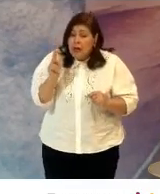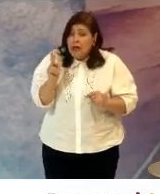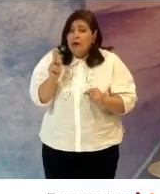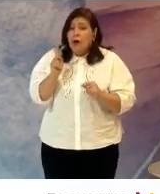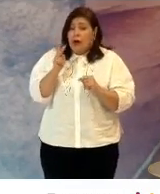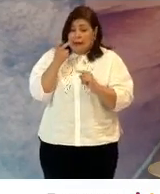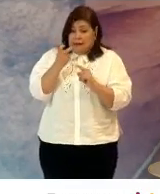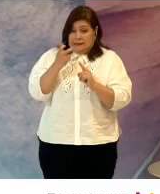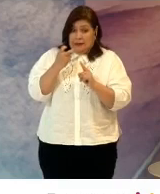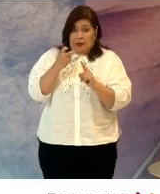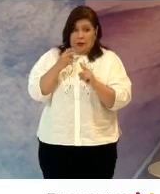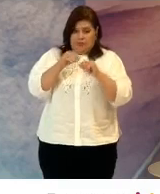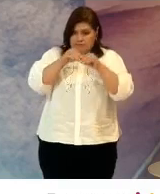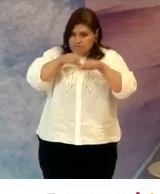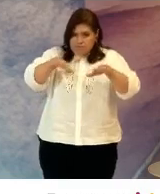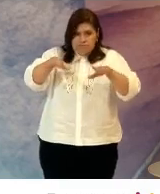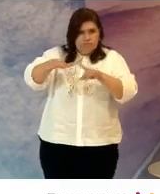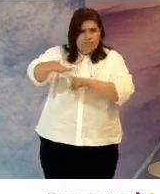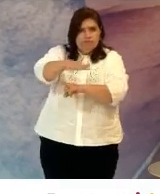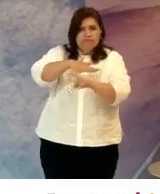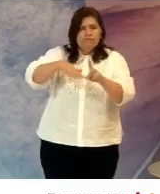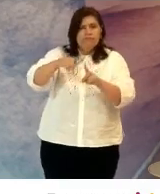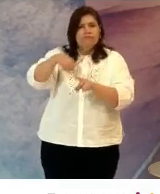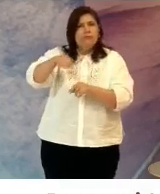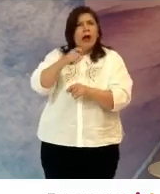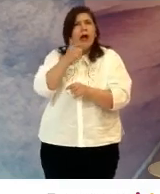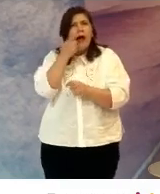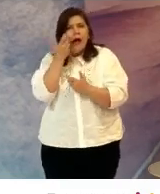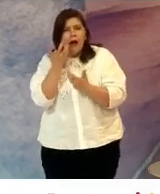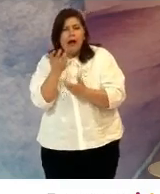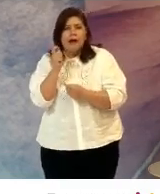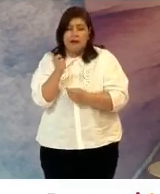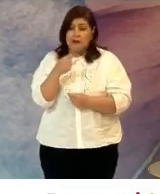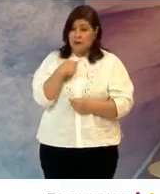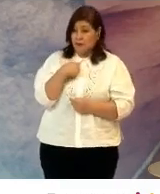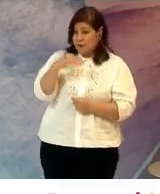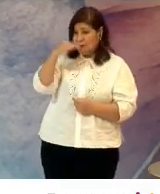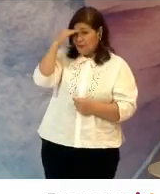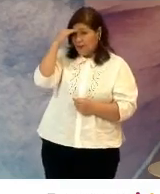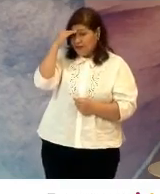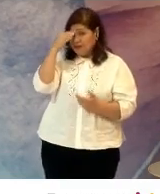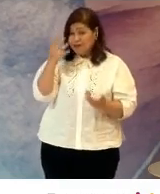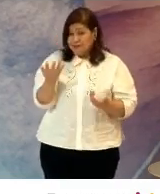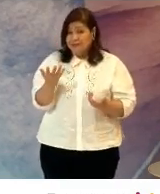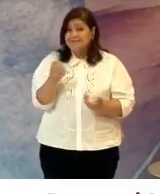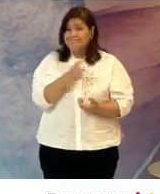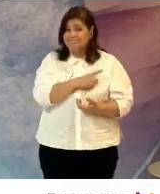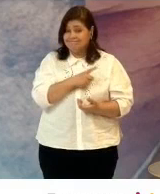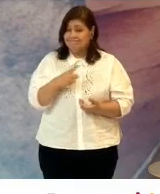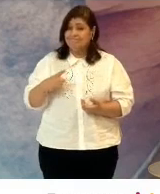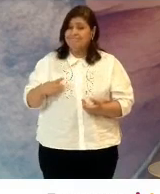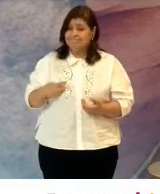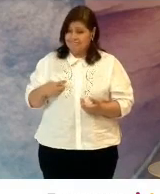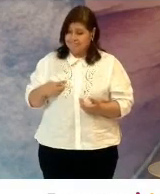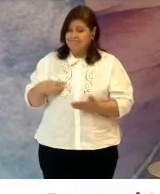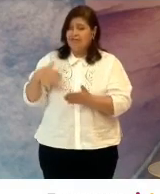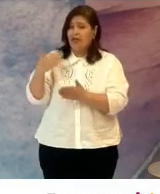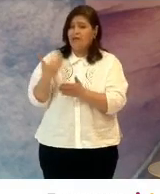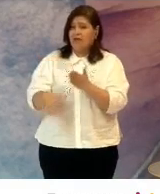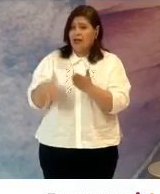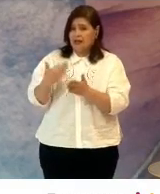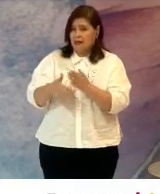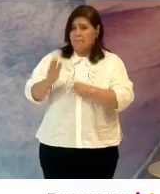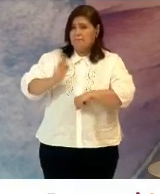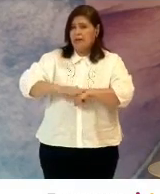se refleja en las intenciones. Y pienso que aquí es donde tenemos una falta de